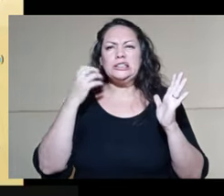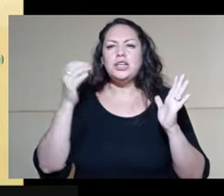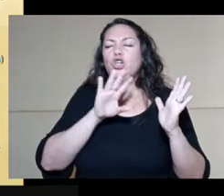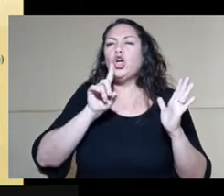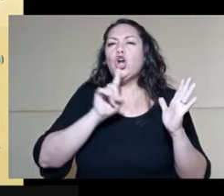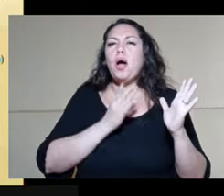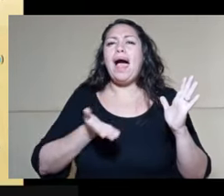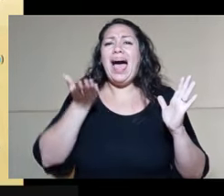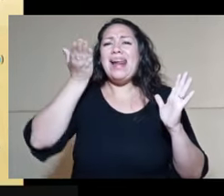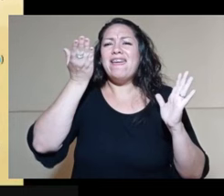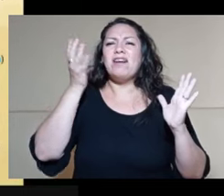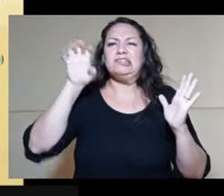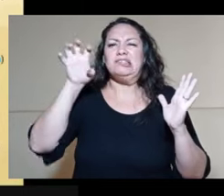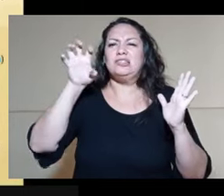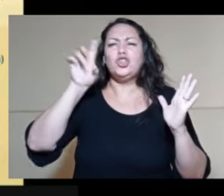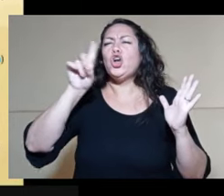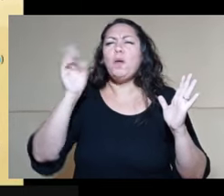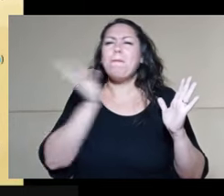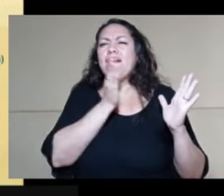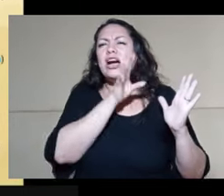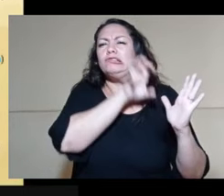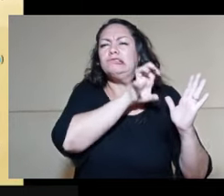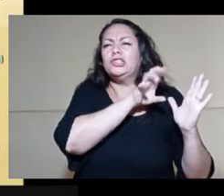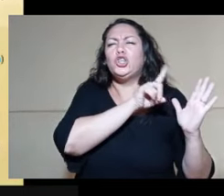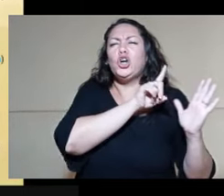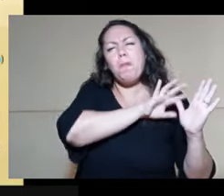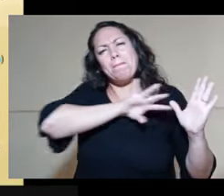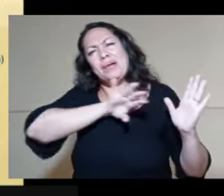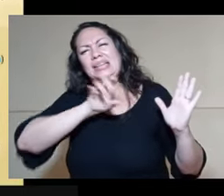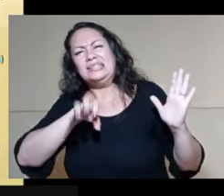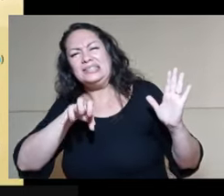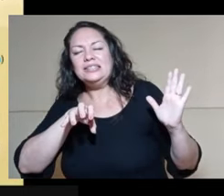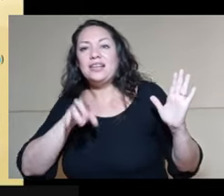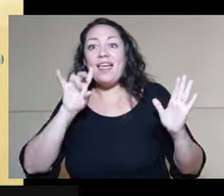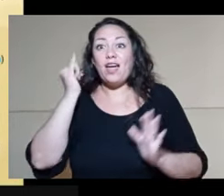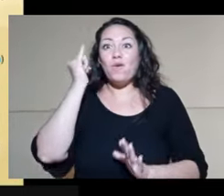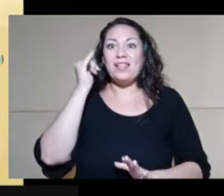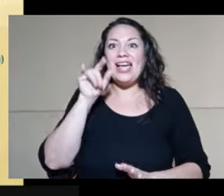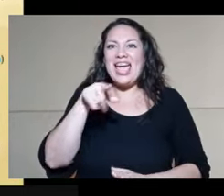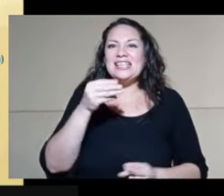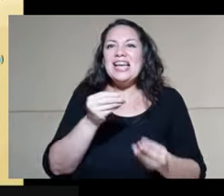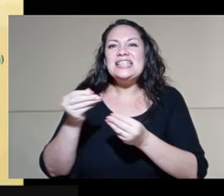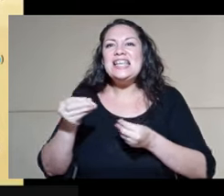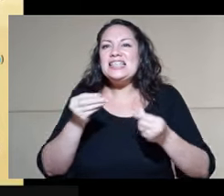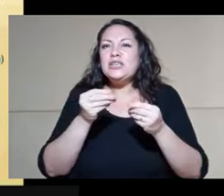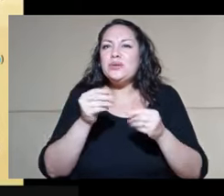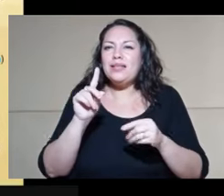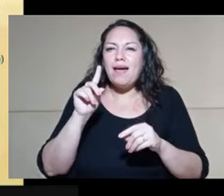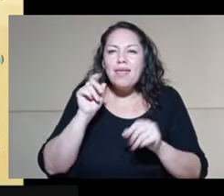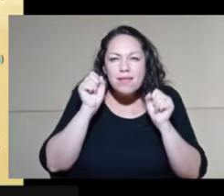punto, y yo puedo decir, no, es más a la derecha, más arriba, más abajo, más a la izquierda, más al medio, al lado de tal cosa. ¿Sí?